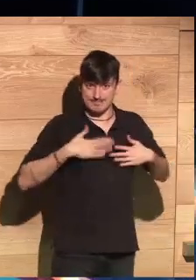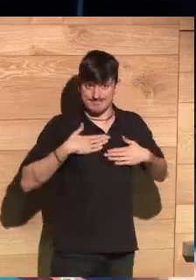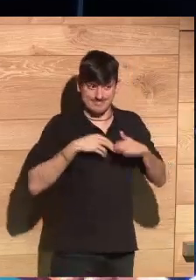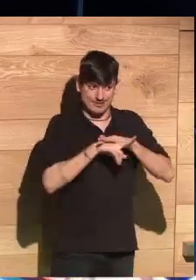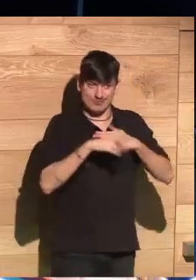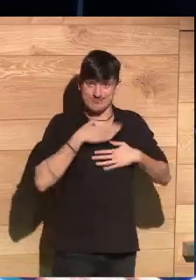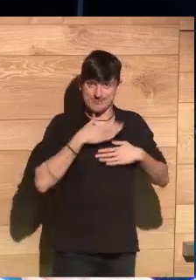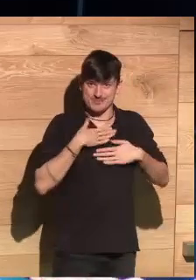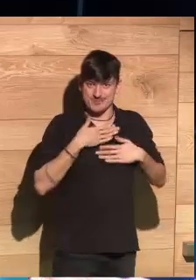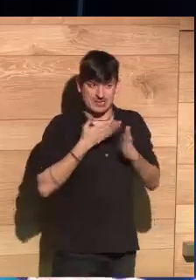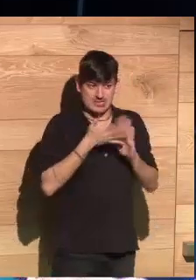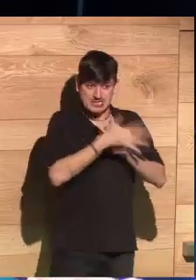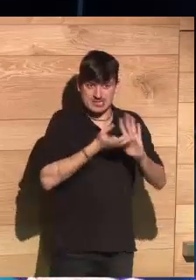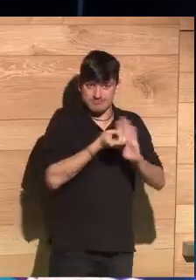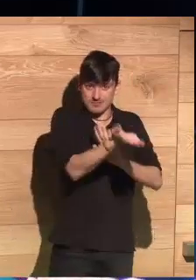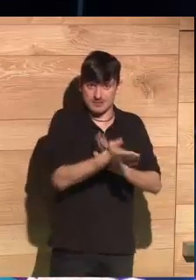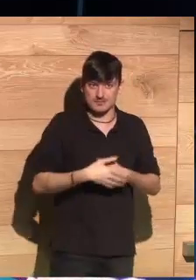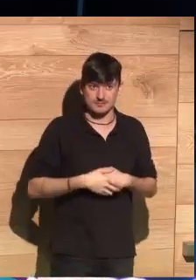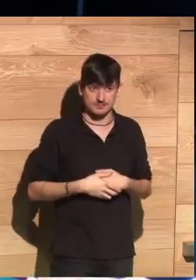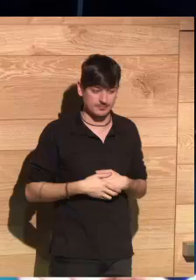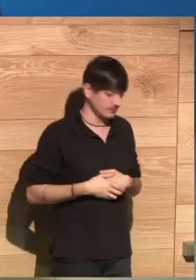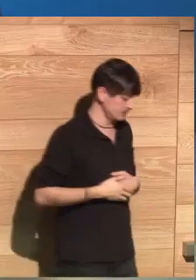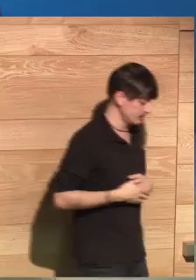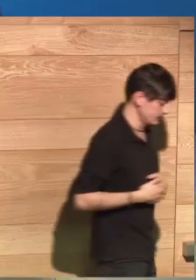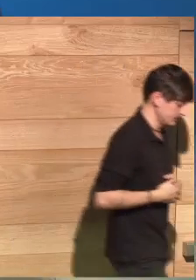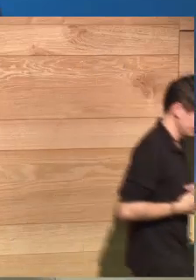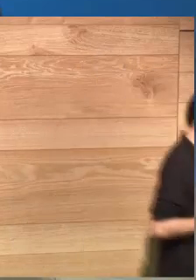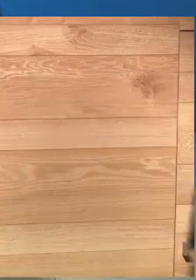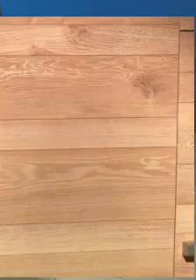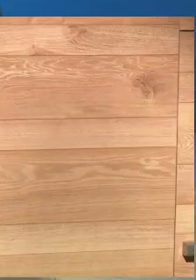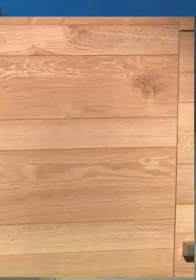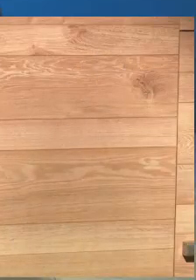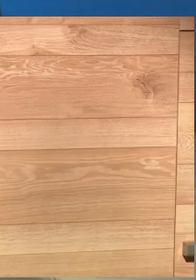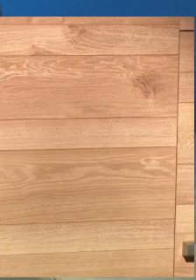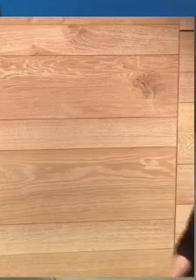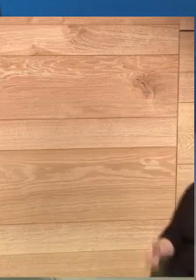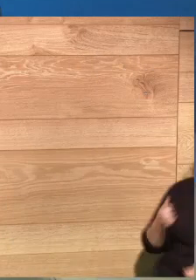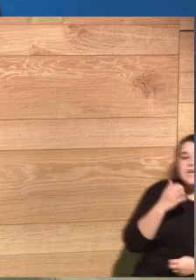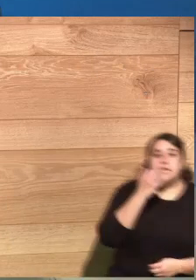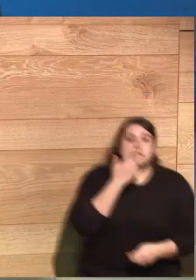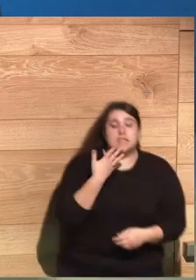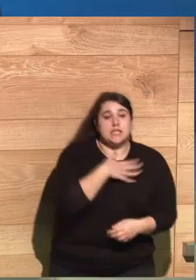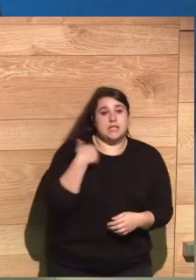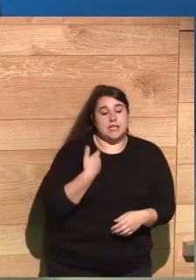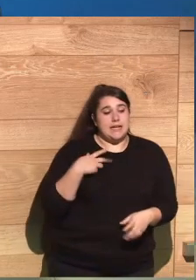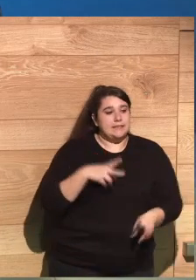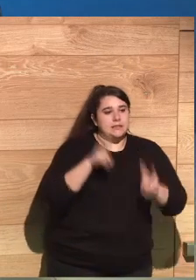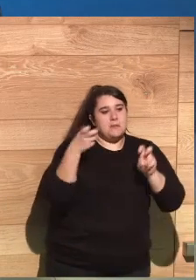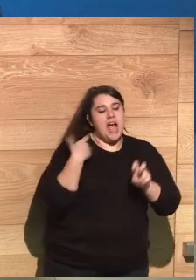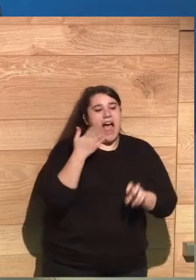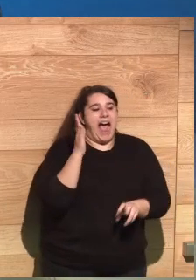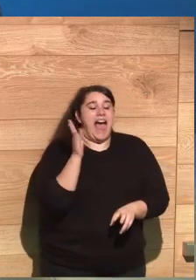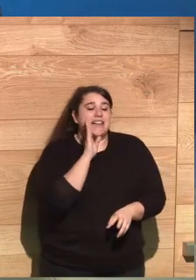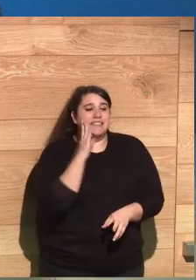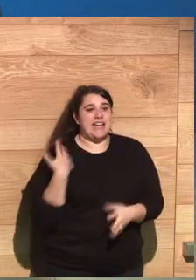utilizo, ¿no? El narrar desde allí. Si quieres, ahondando un poco en esto que comentábamos antes de las guerras y de